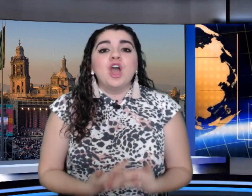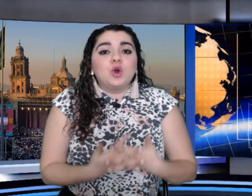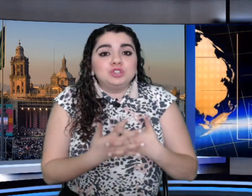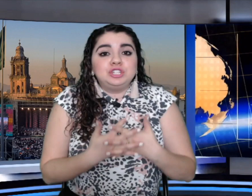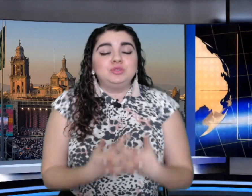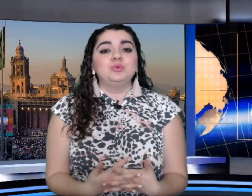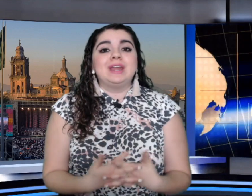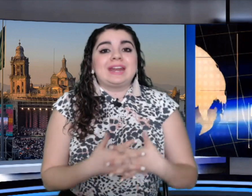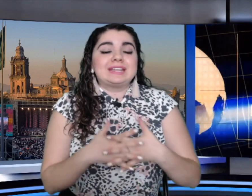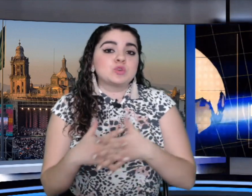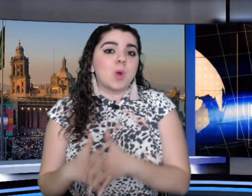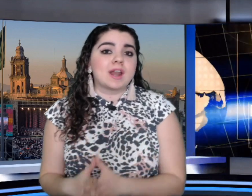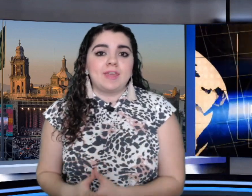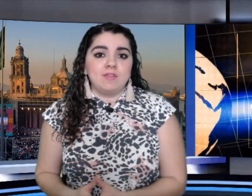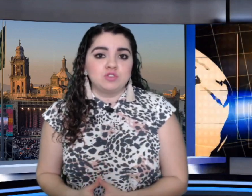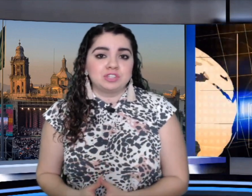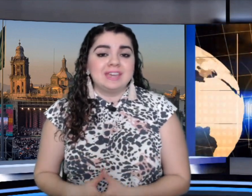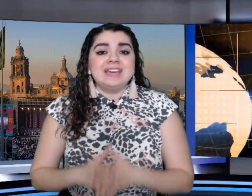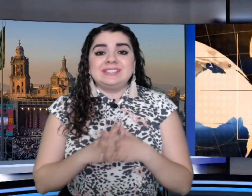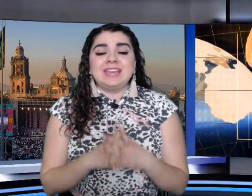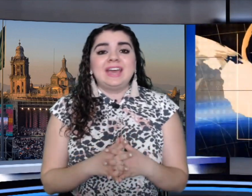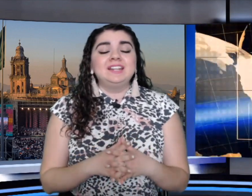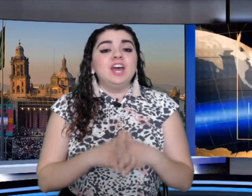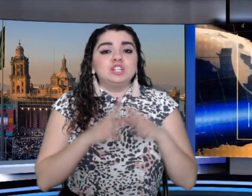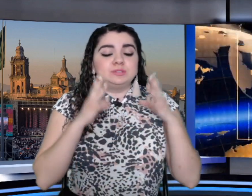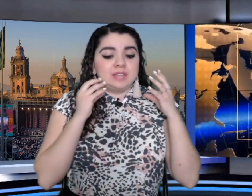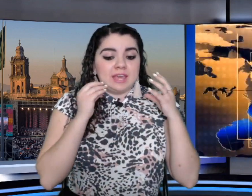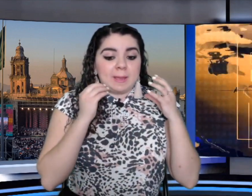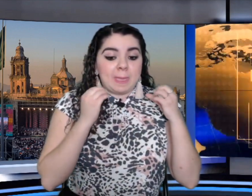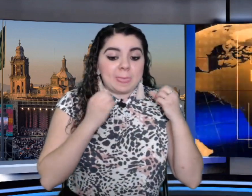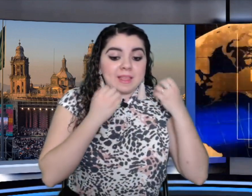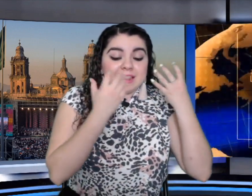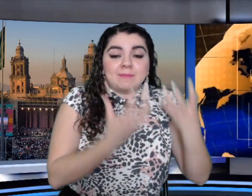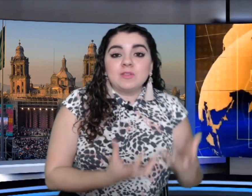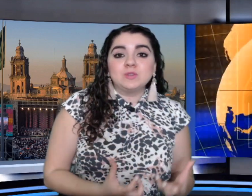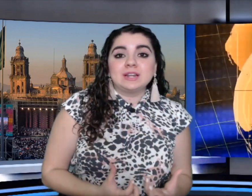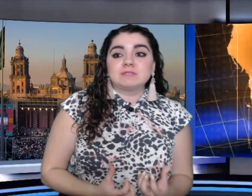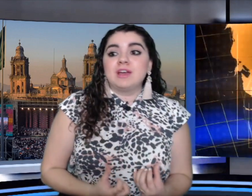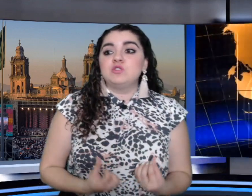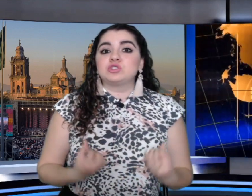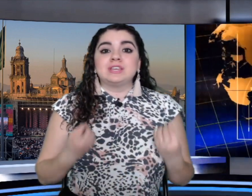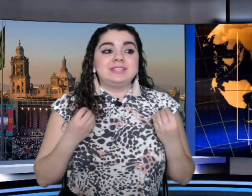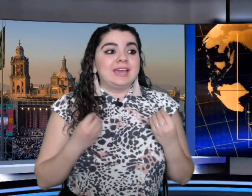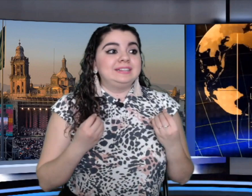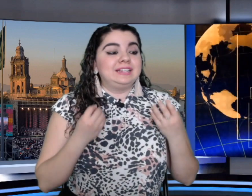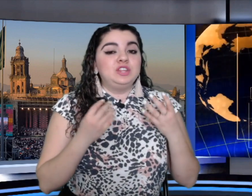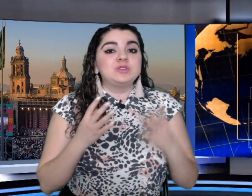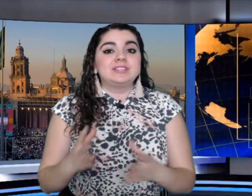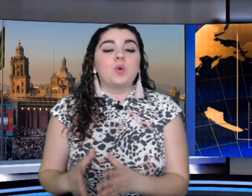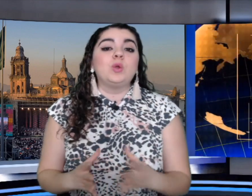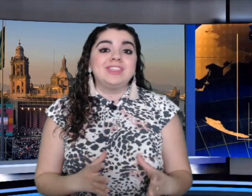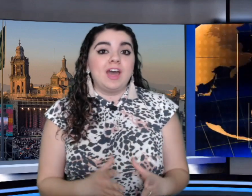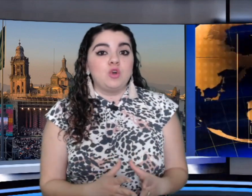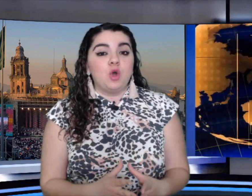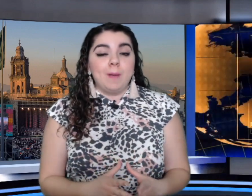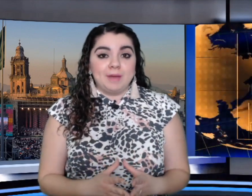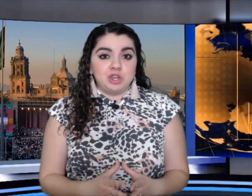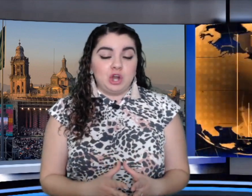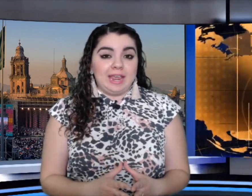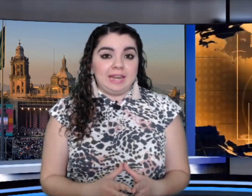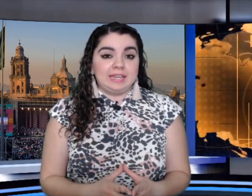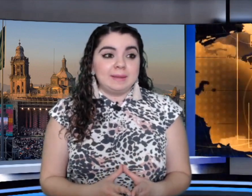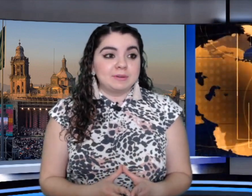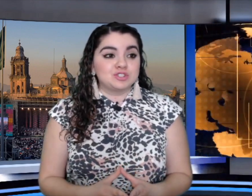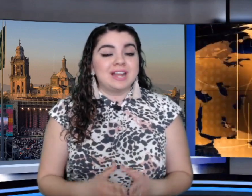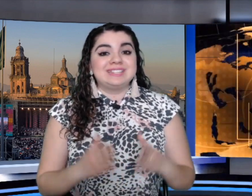favor, continúen resguardándose, sigan lavándose las manos, sigan teniendo este cuidado